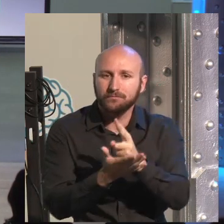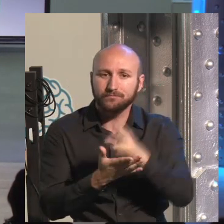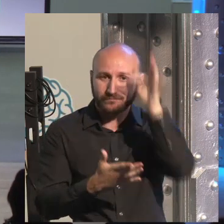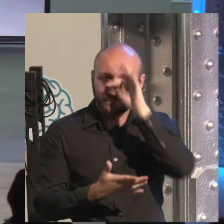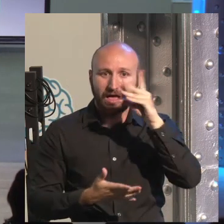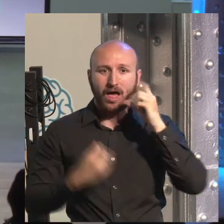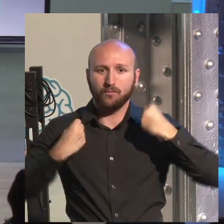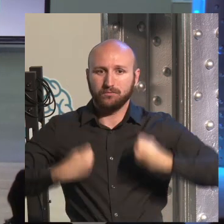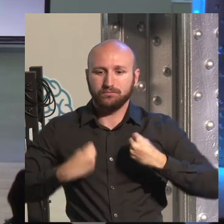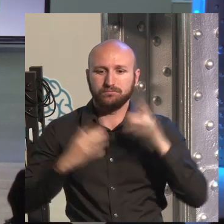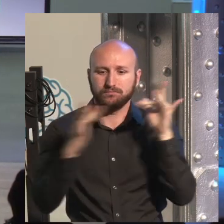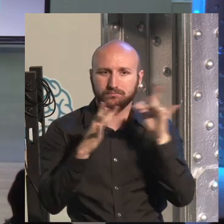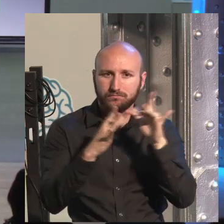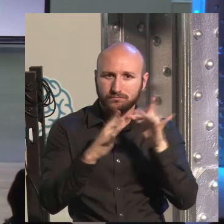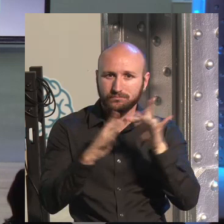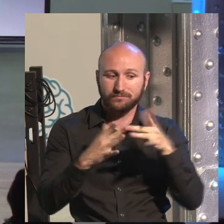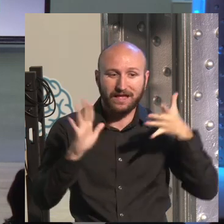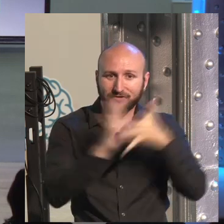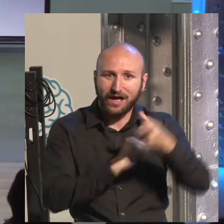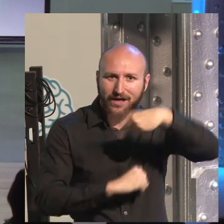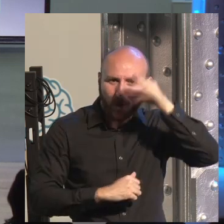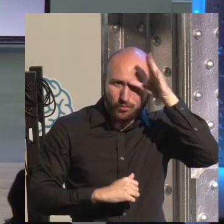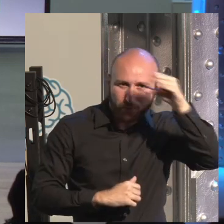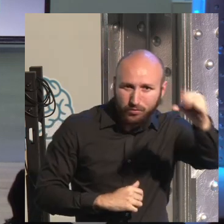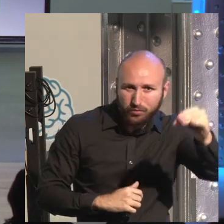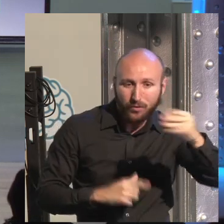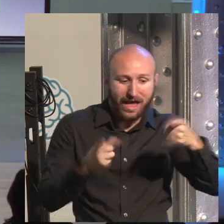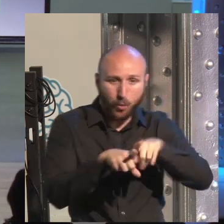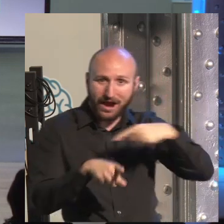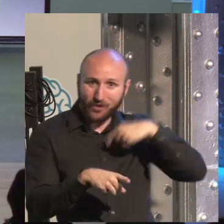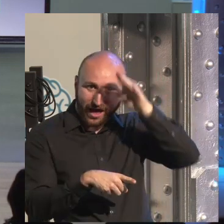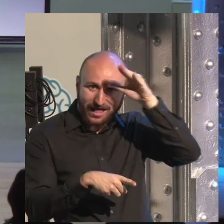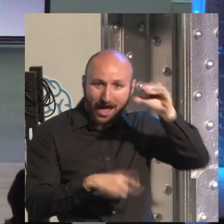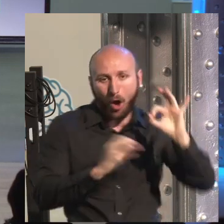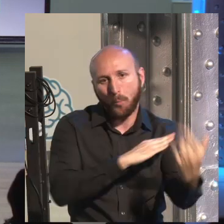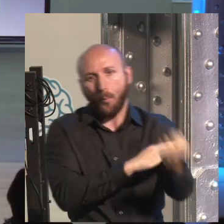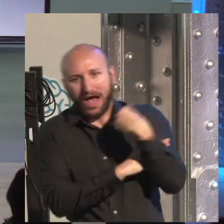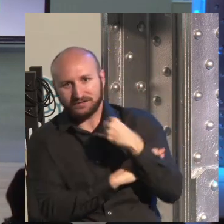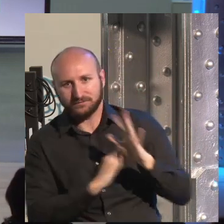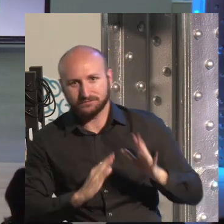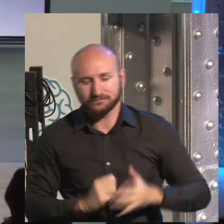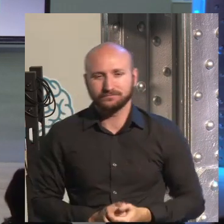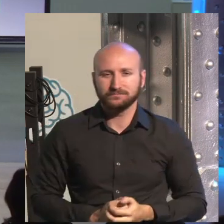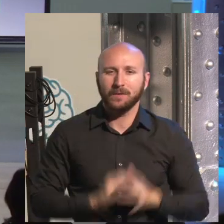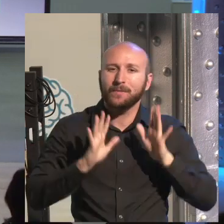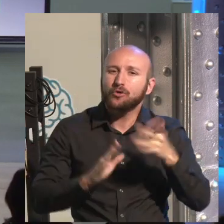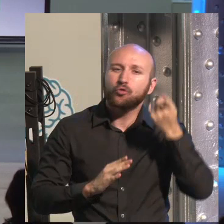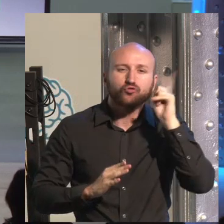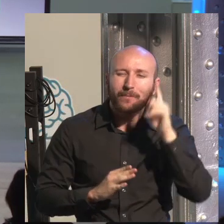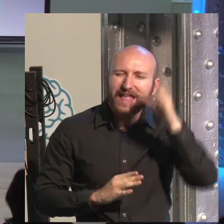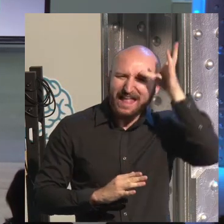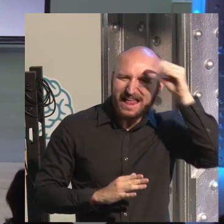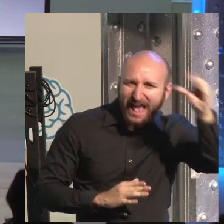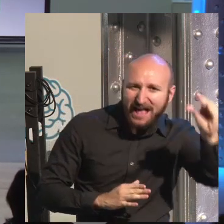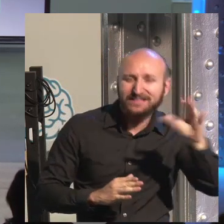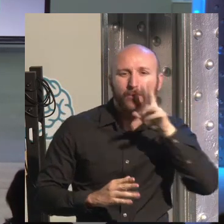Wallace descubrió es que eran inteligentísimos, que eran tan inteligentes como él, o más inteligentes que él. Pero no solamente inteligentes